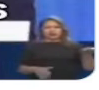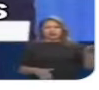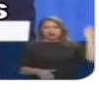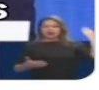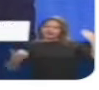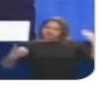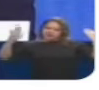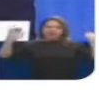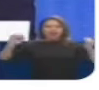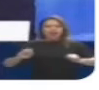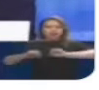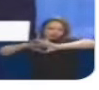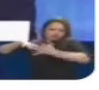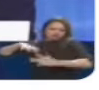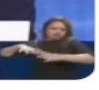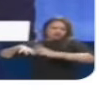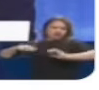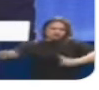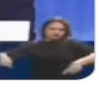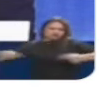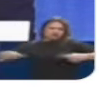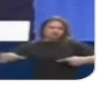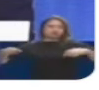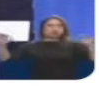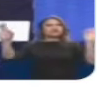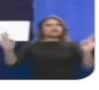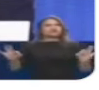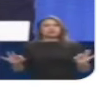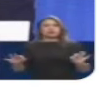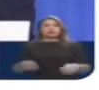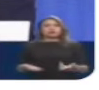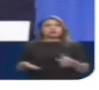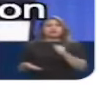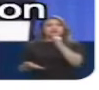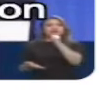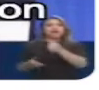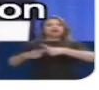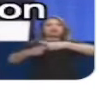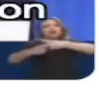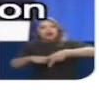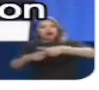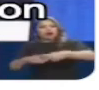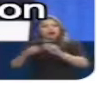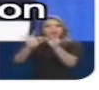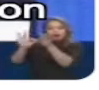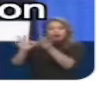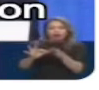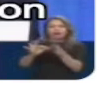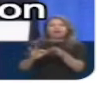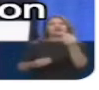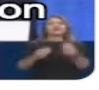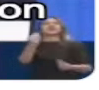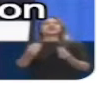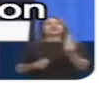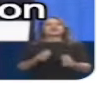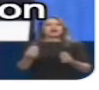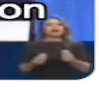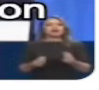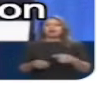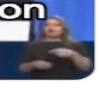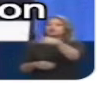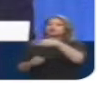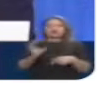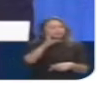hidroeléctricas en el gobierno de la revolución ciud no les han dado mantenimiento qué van a hacer con esas hidroeléctricas que ustedes